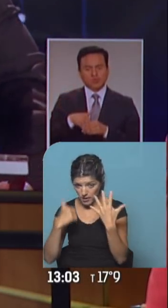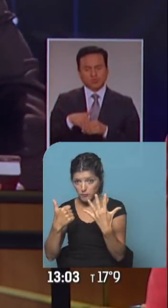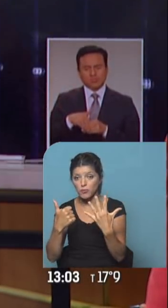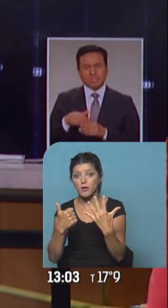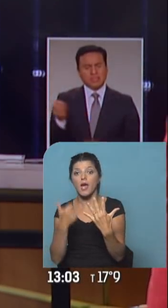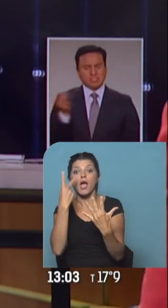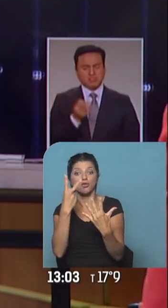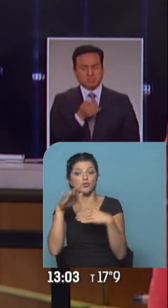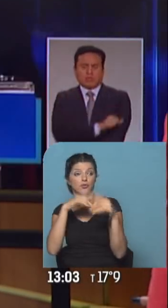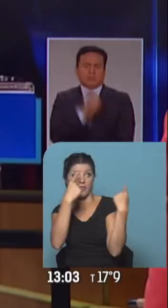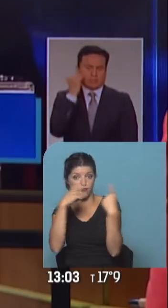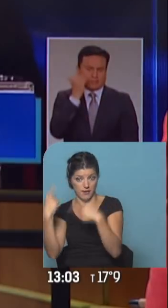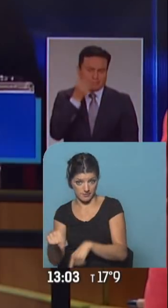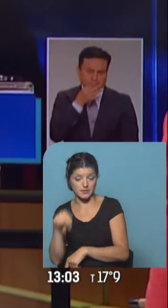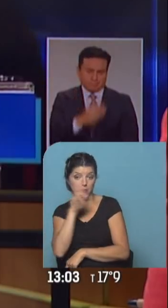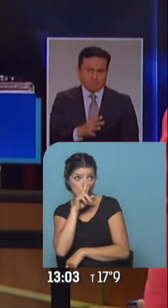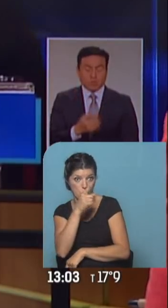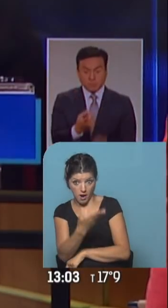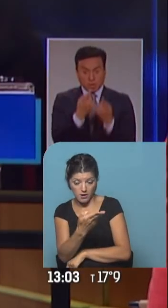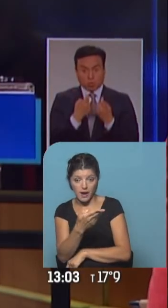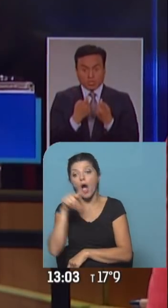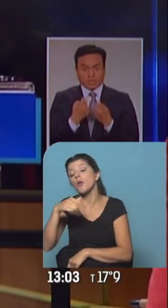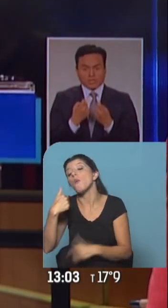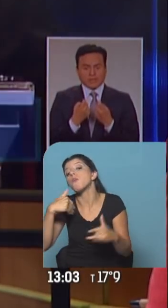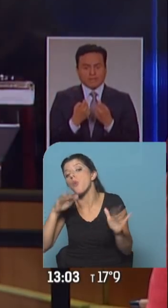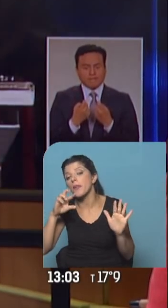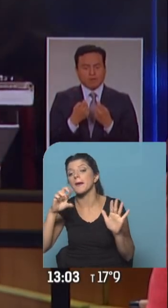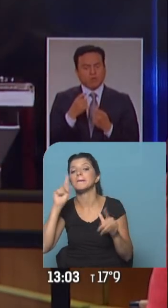opciones. Puede ser eventualmente Piñera, eventualmente.